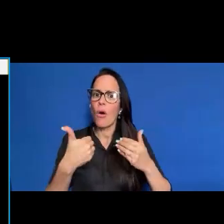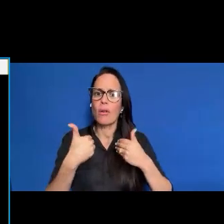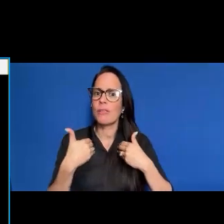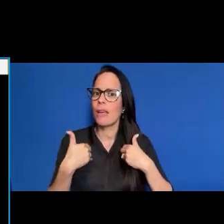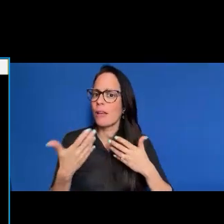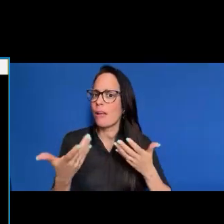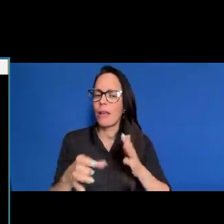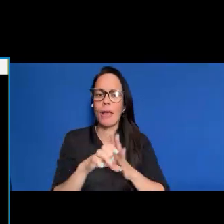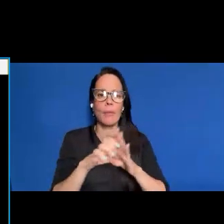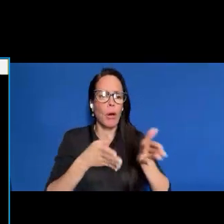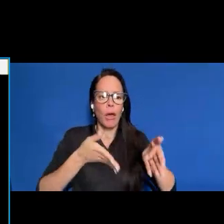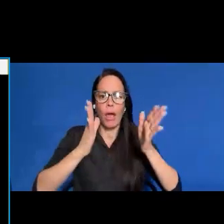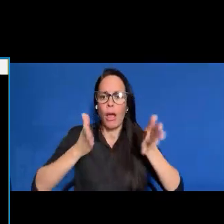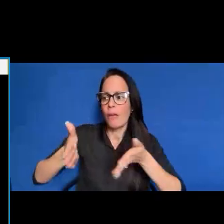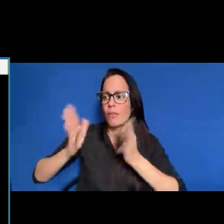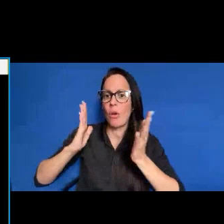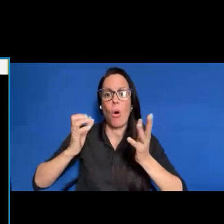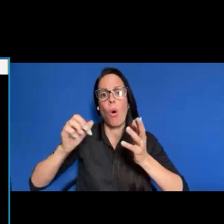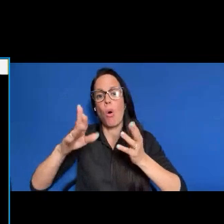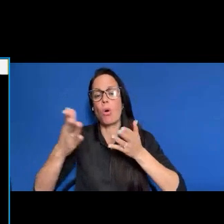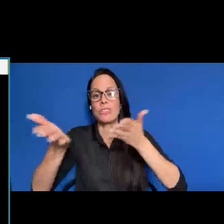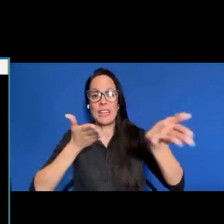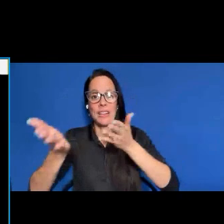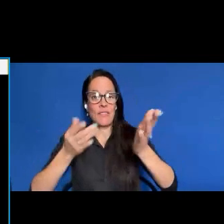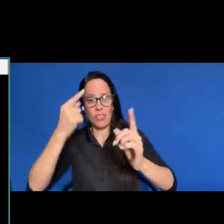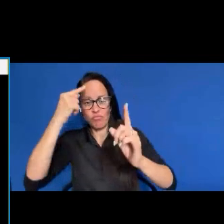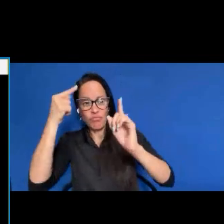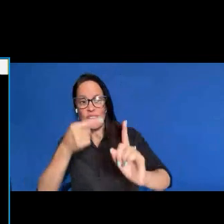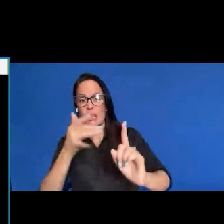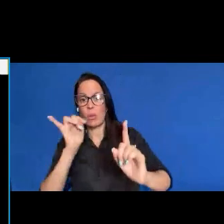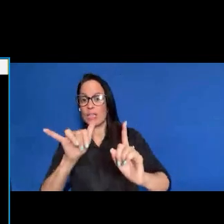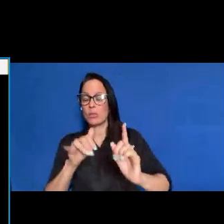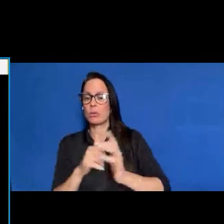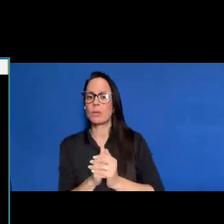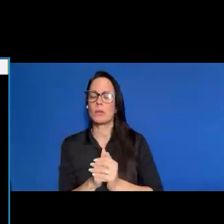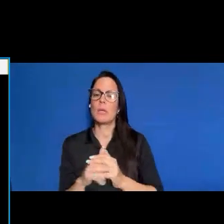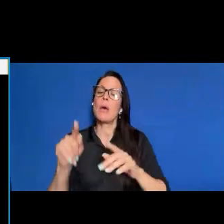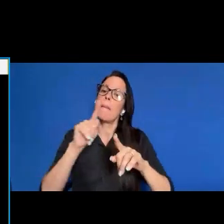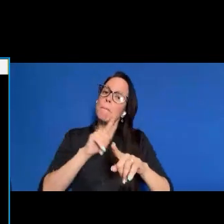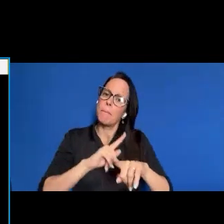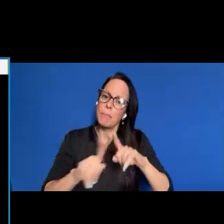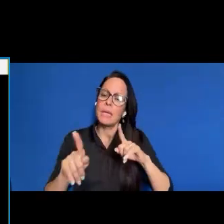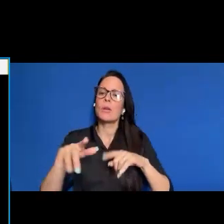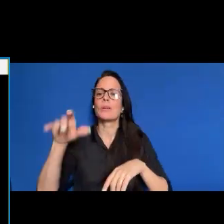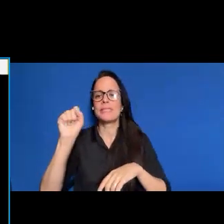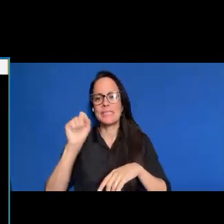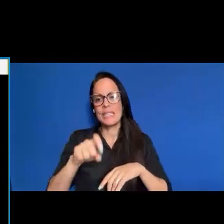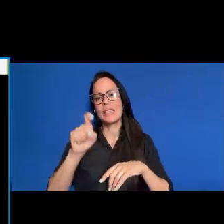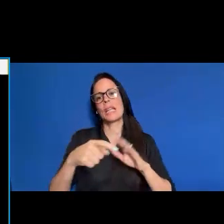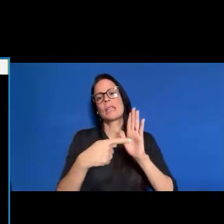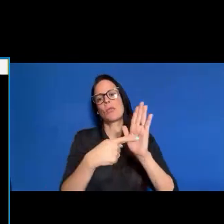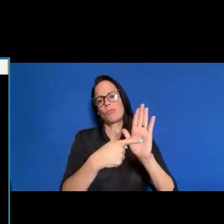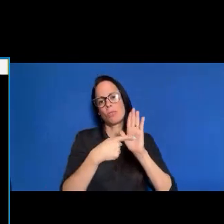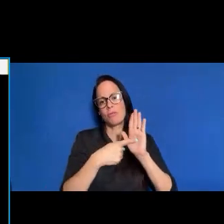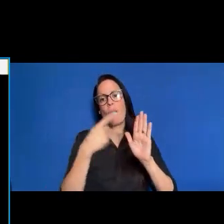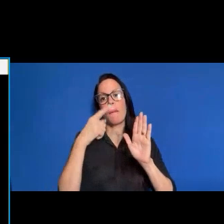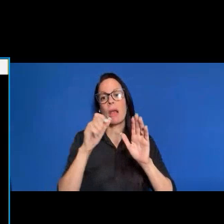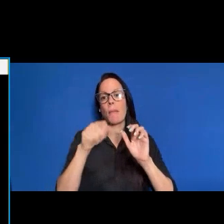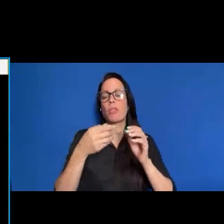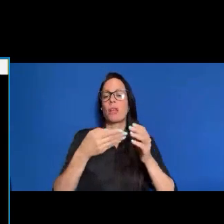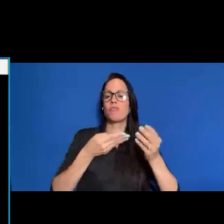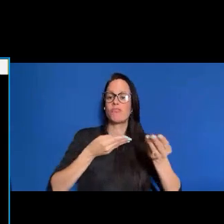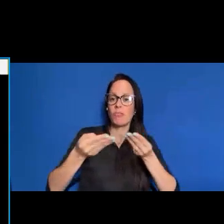tipo de servicio dirigido a esto. Pero con la salvedad de que sí tiene que tener unos criterios para poder manejar ese dinero. Pero ahí, ¿verdad? Es importante